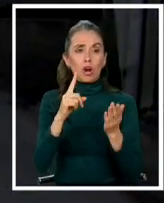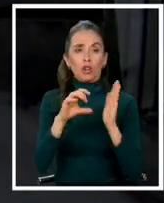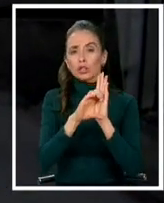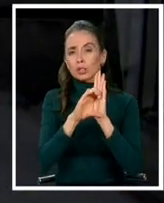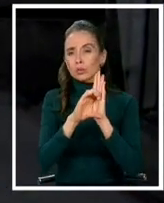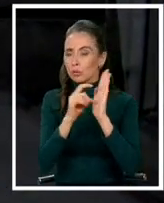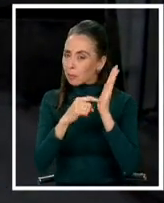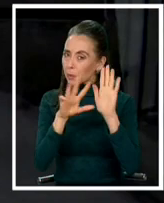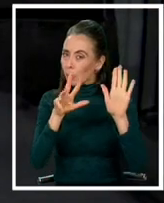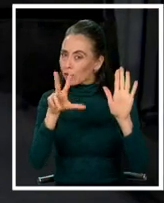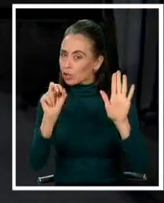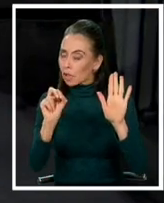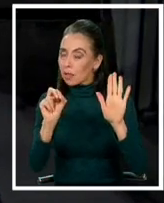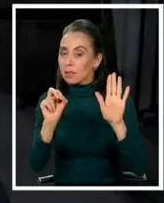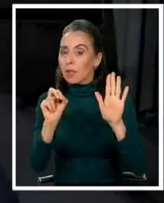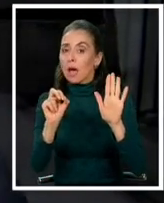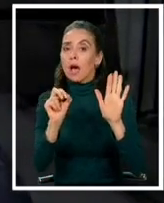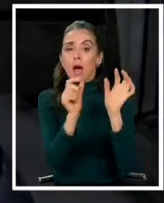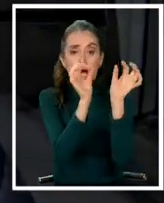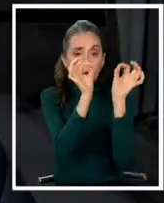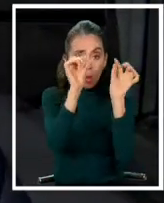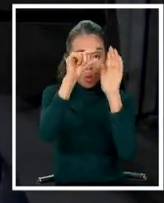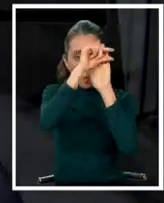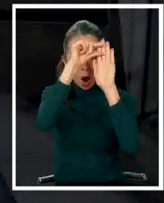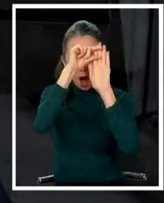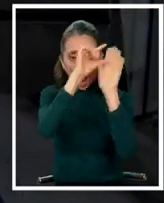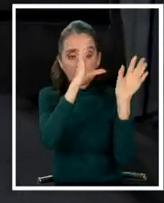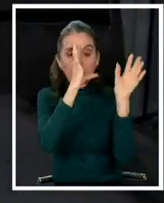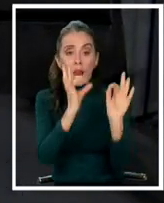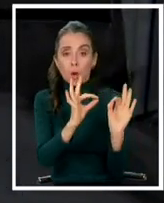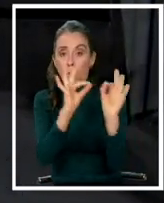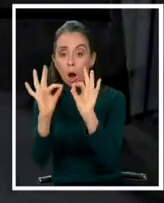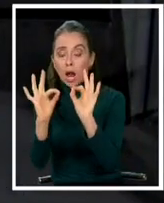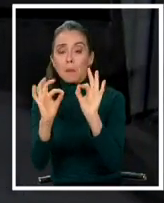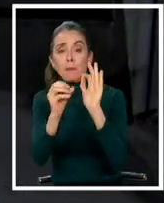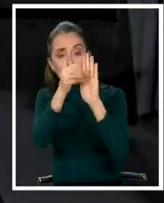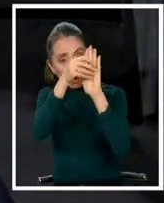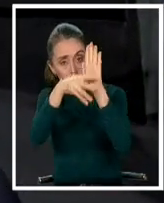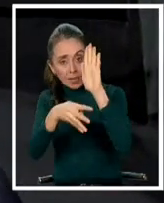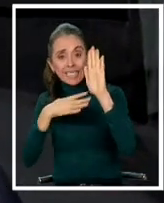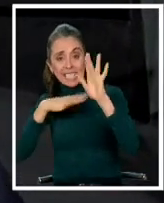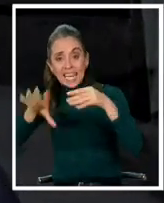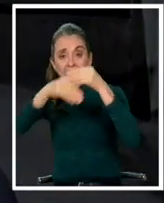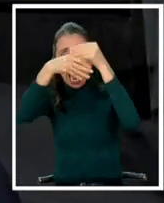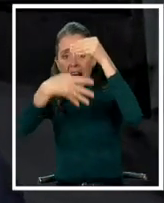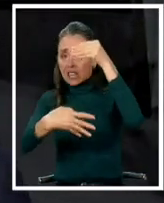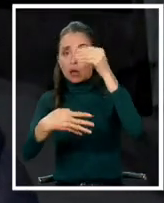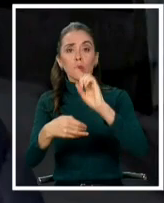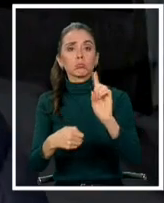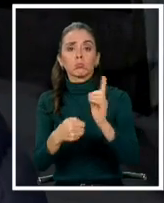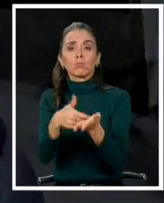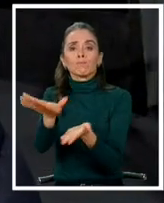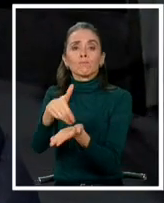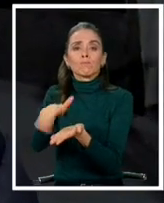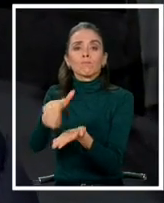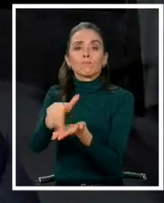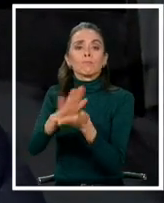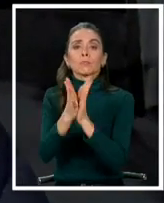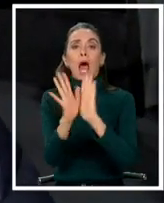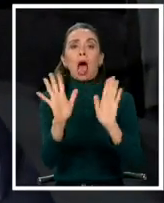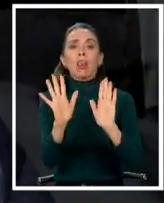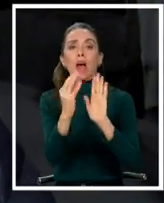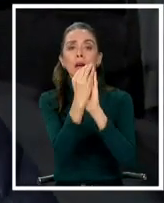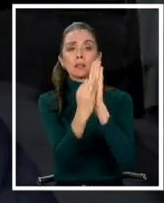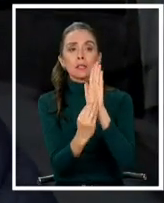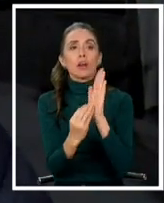como quiera señalarlo, pero que todo el resto no haya quedado absolutamente nada respecto específicamente de lo que es